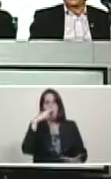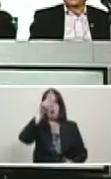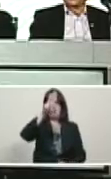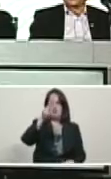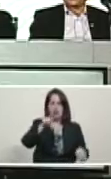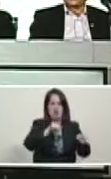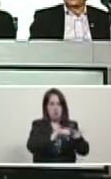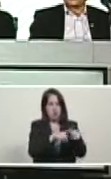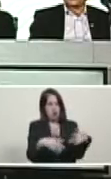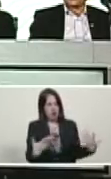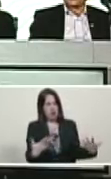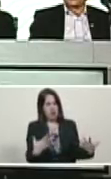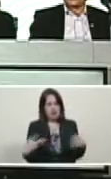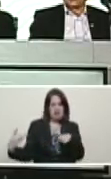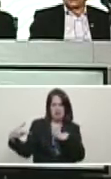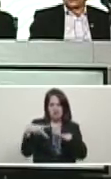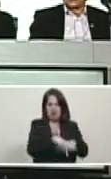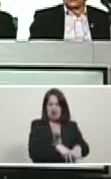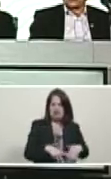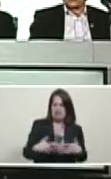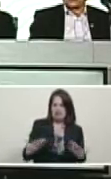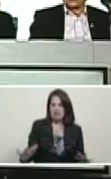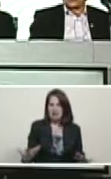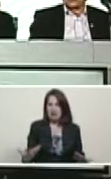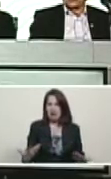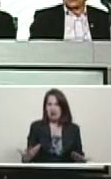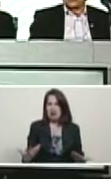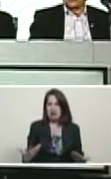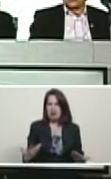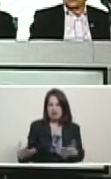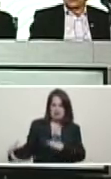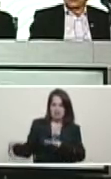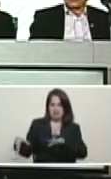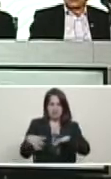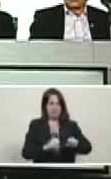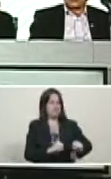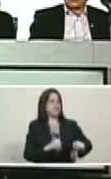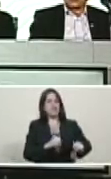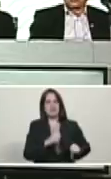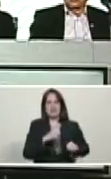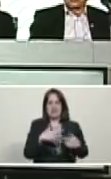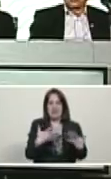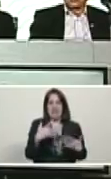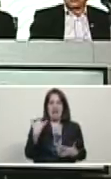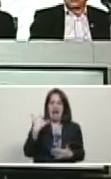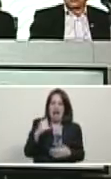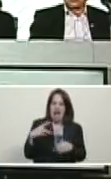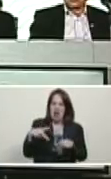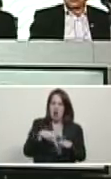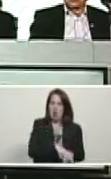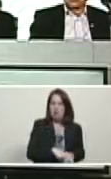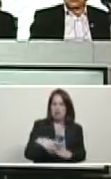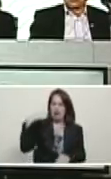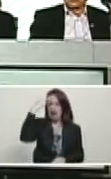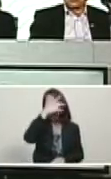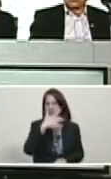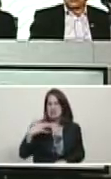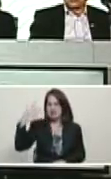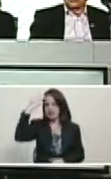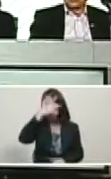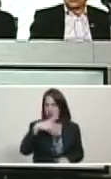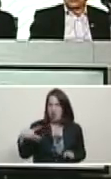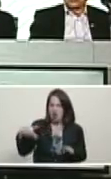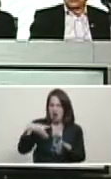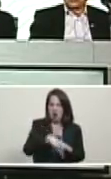muro fascista un muro lleno de racismo un muro lleno